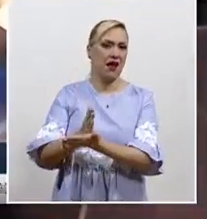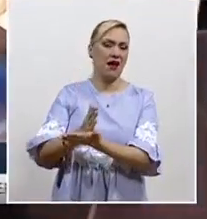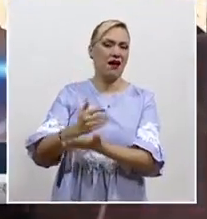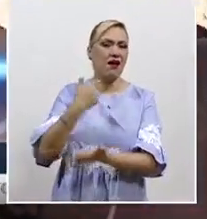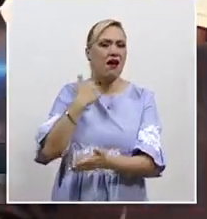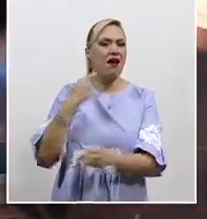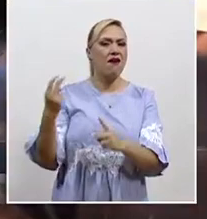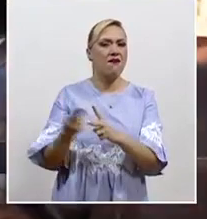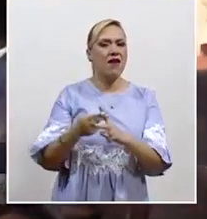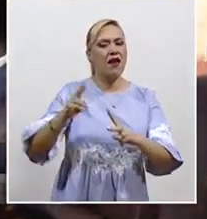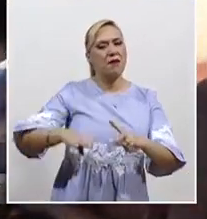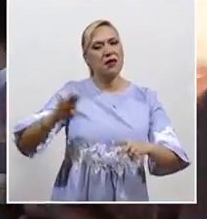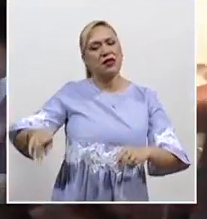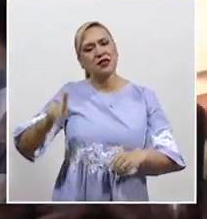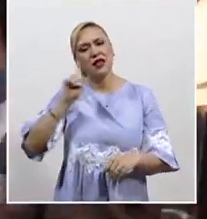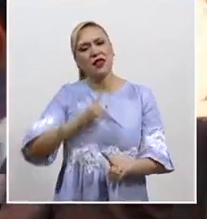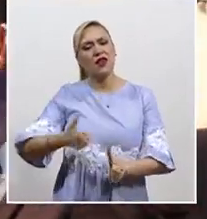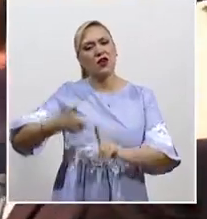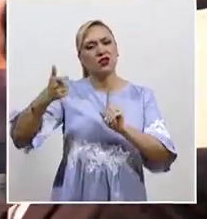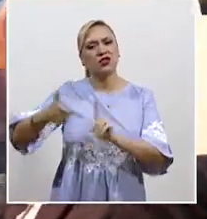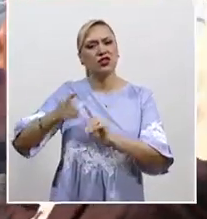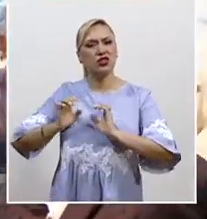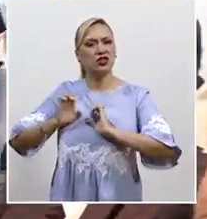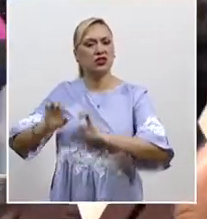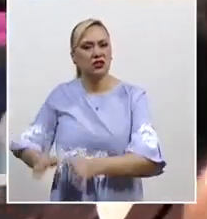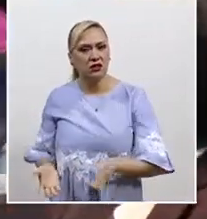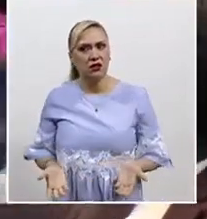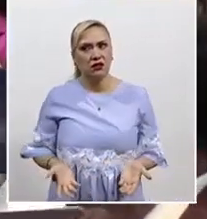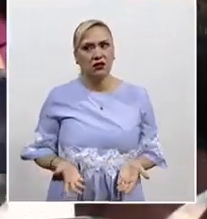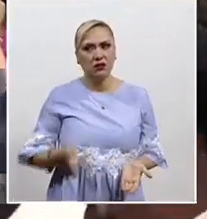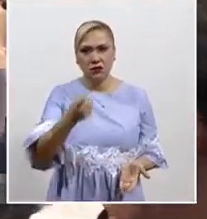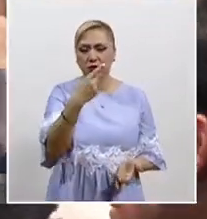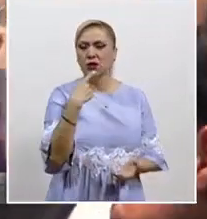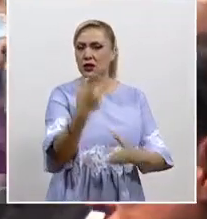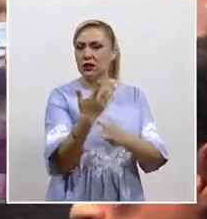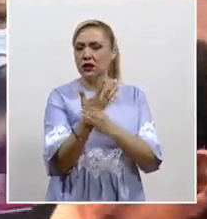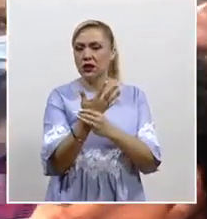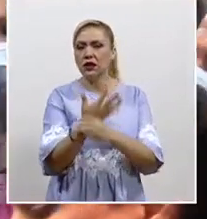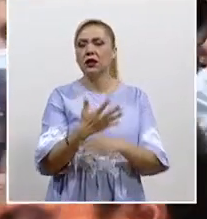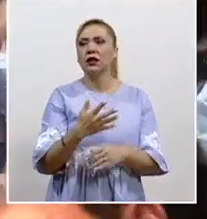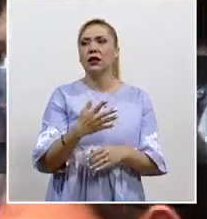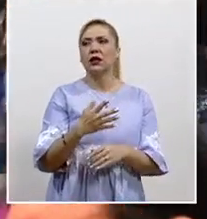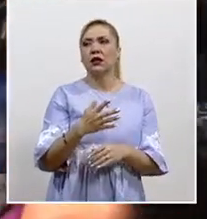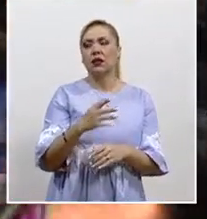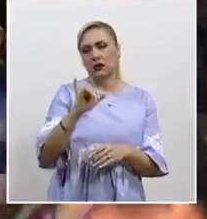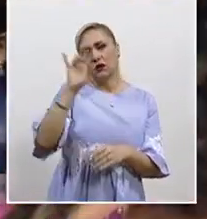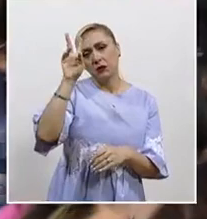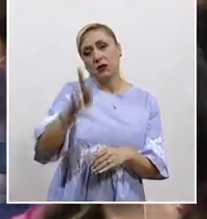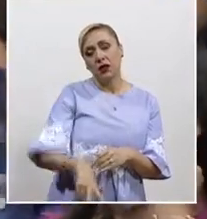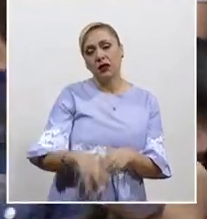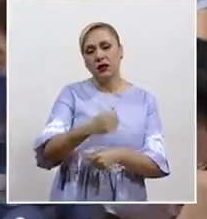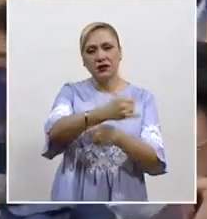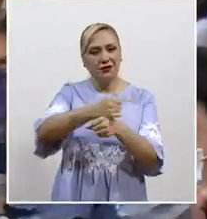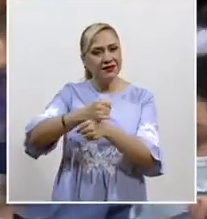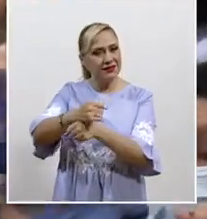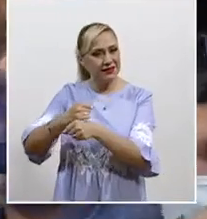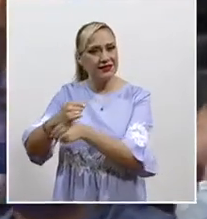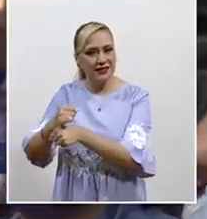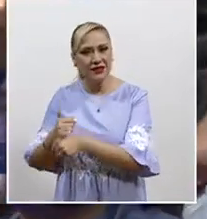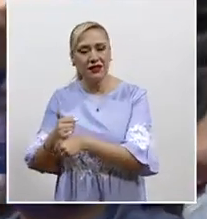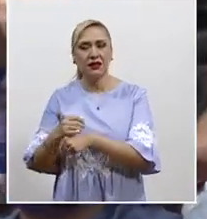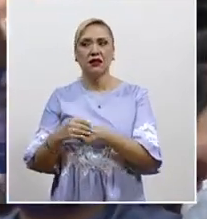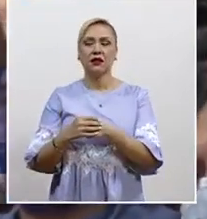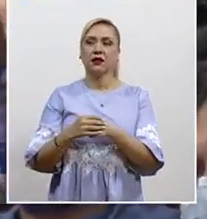feminicidios a la cuestión que usted mencionaba que debido a la diligencia en investigación del feminicidio no